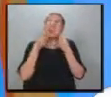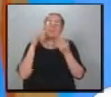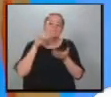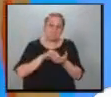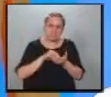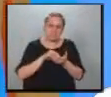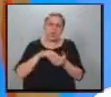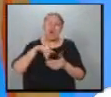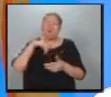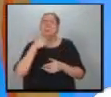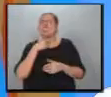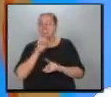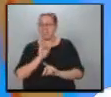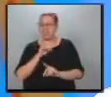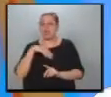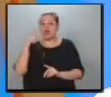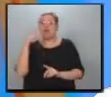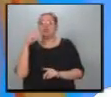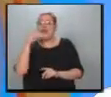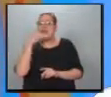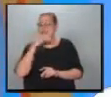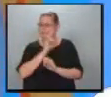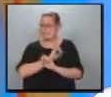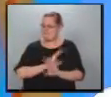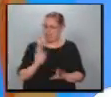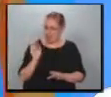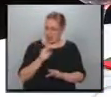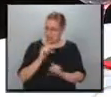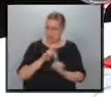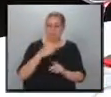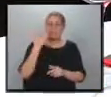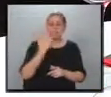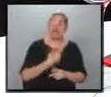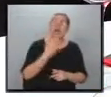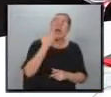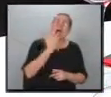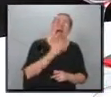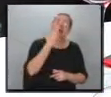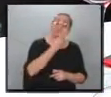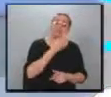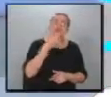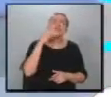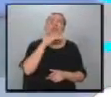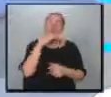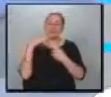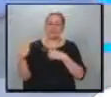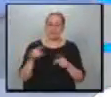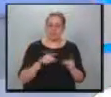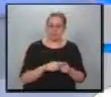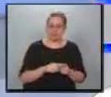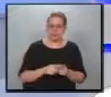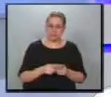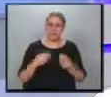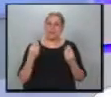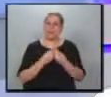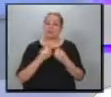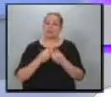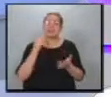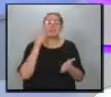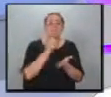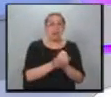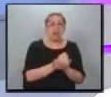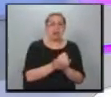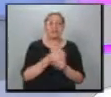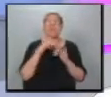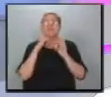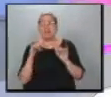otros vinos sean malos. Acá tenemos dos versiones. Yo te digo cuál es cuál, por ejemplo. Muchas veces influye la marca, el marketing,